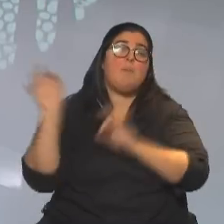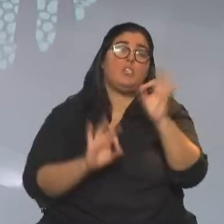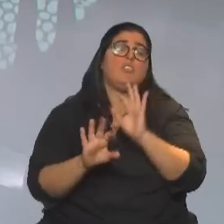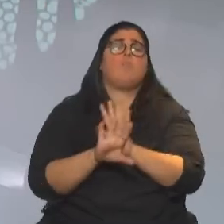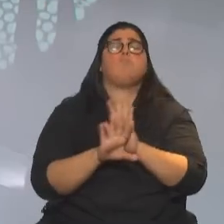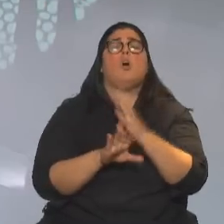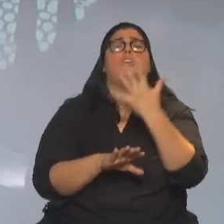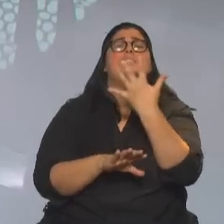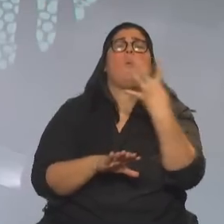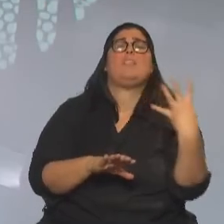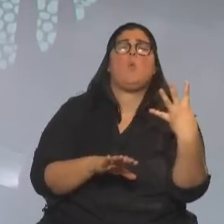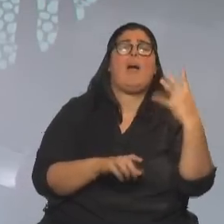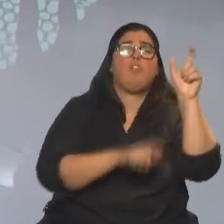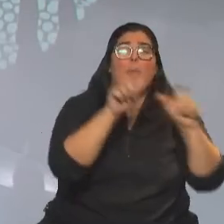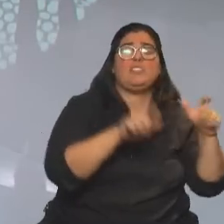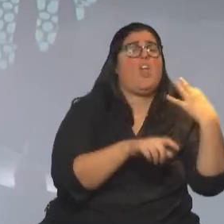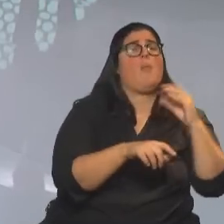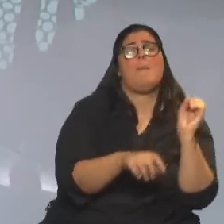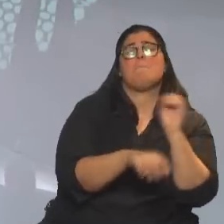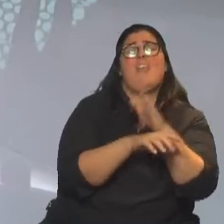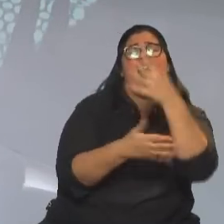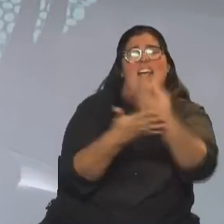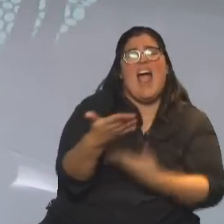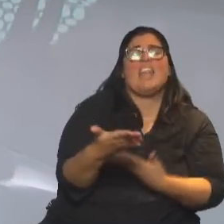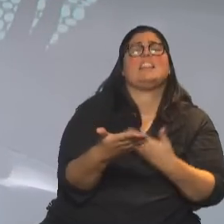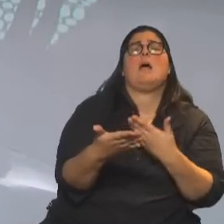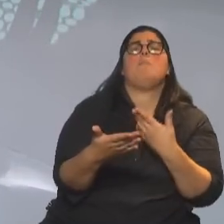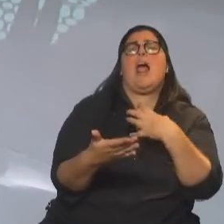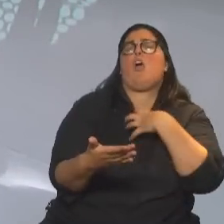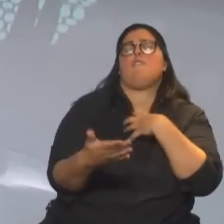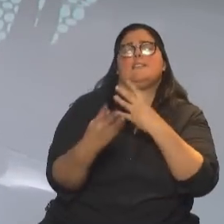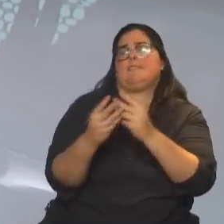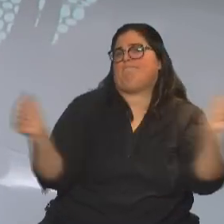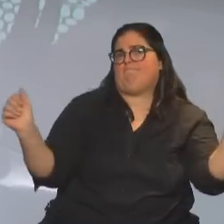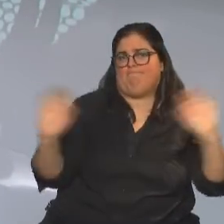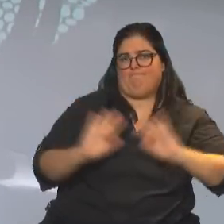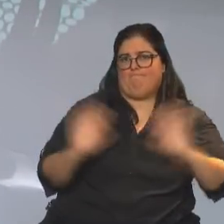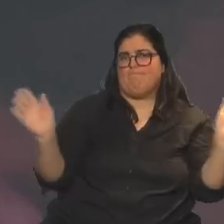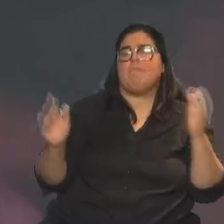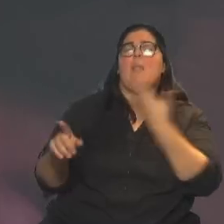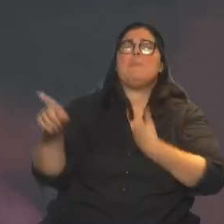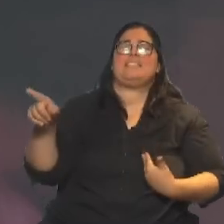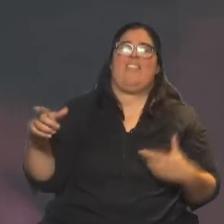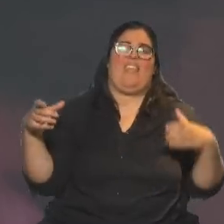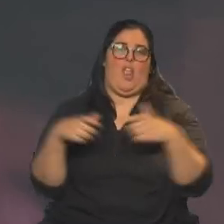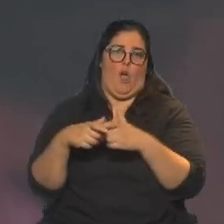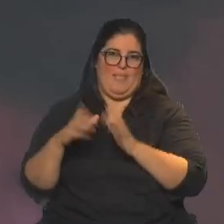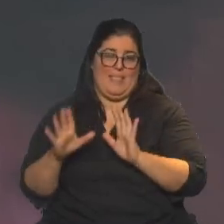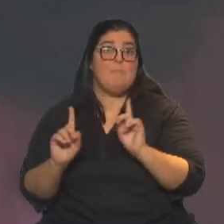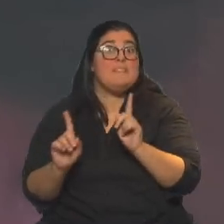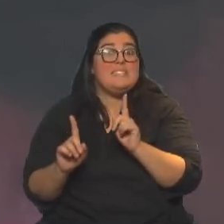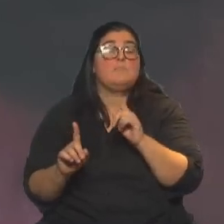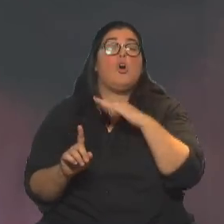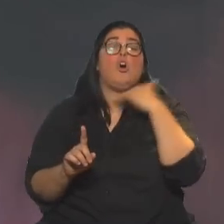54 parlamentarios, envíen una carta de retiro de confianza al presidente del comité. A esto se sometió Boris Johnson